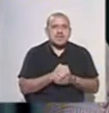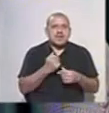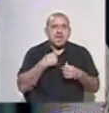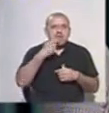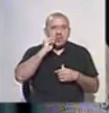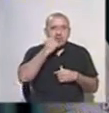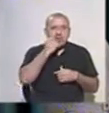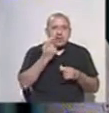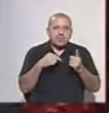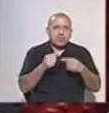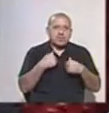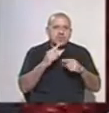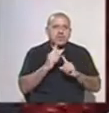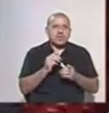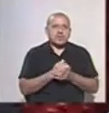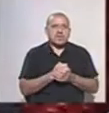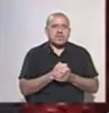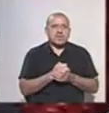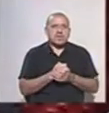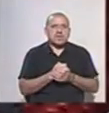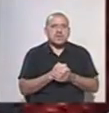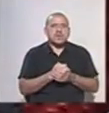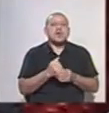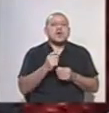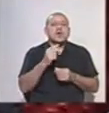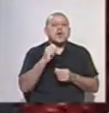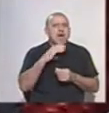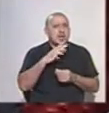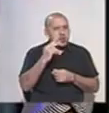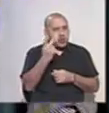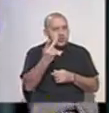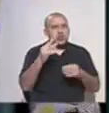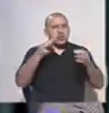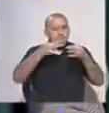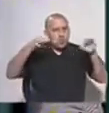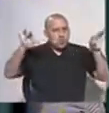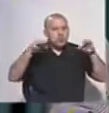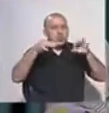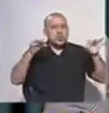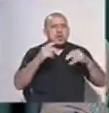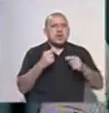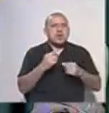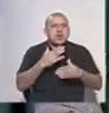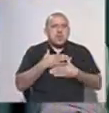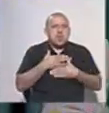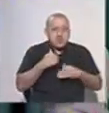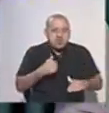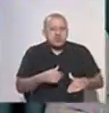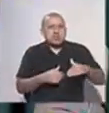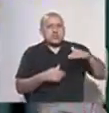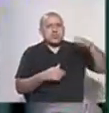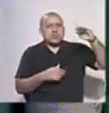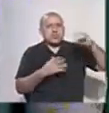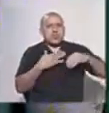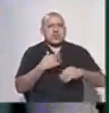Me encantaría cantar en portugués. Pero les tira. Incorporar, no, y un par de canciones que me gustan, que me atraviesan, que tienen que ver con mi crianza, con mi forma de ver el